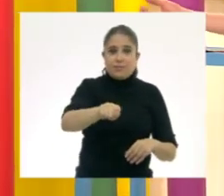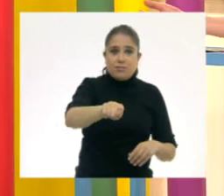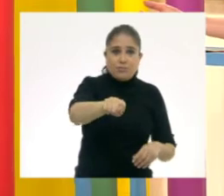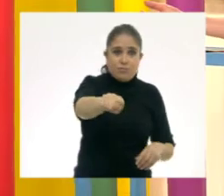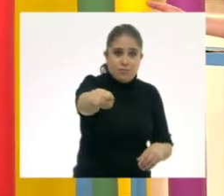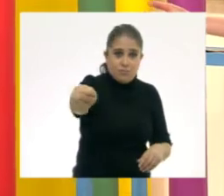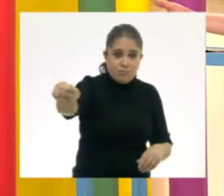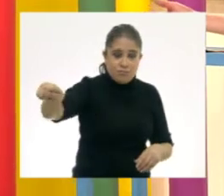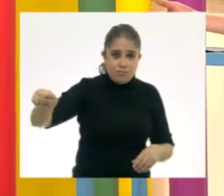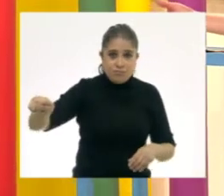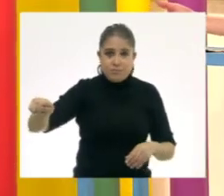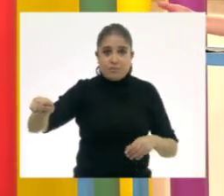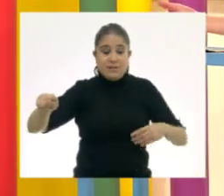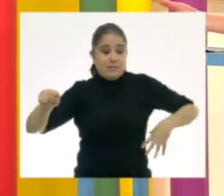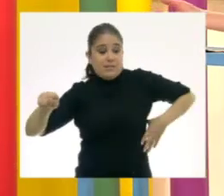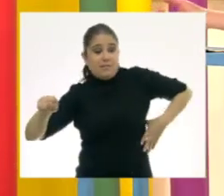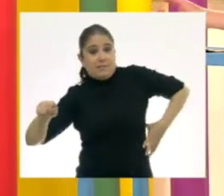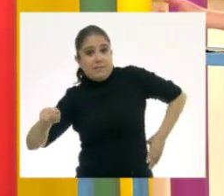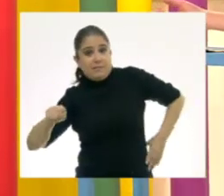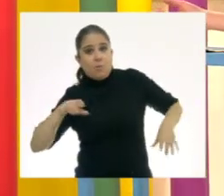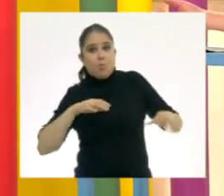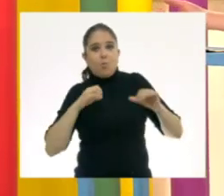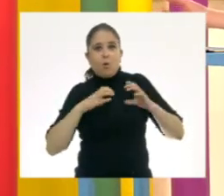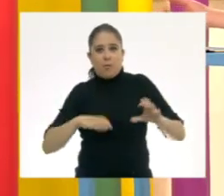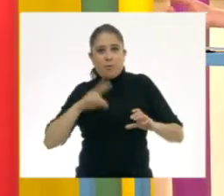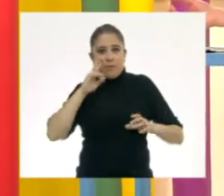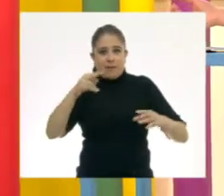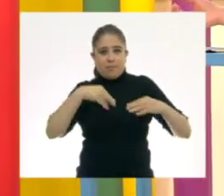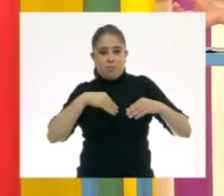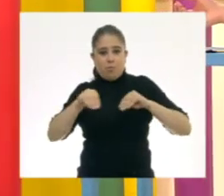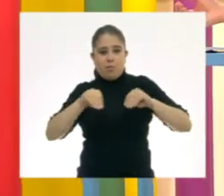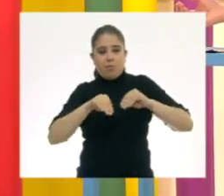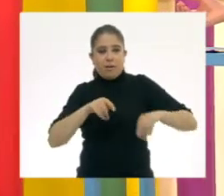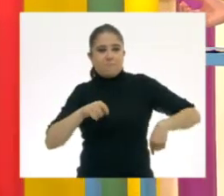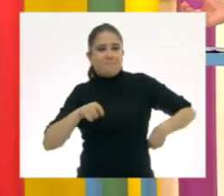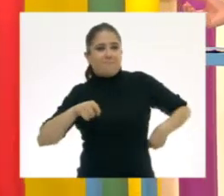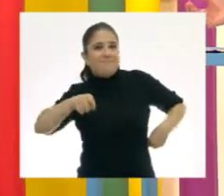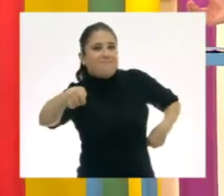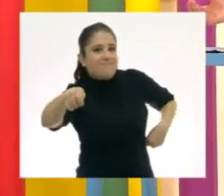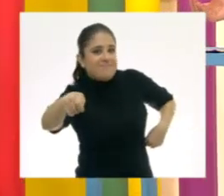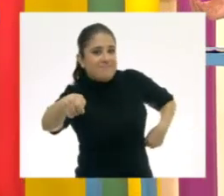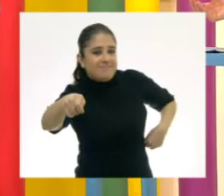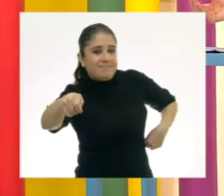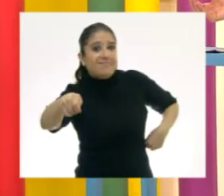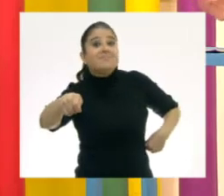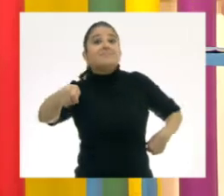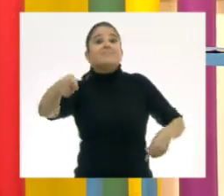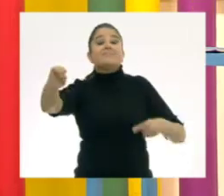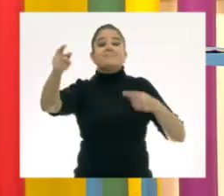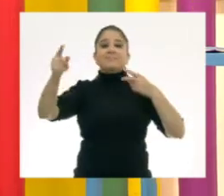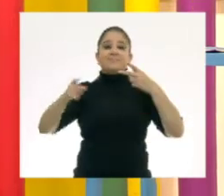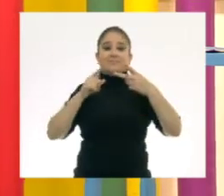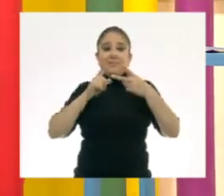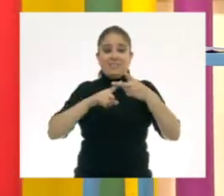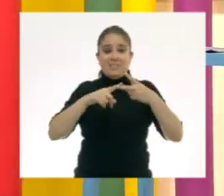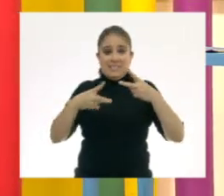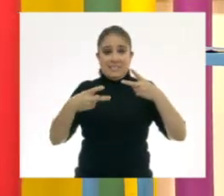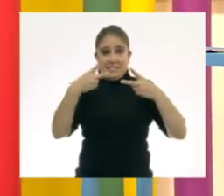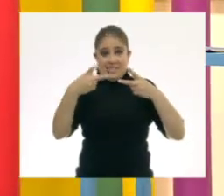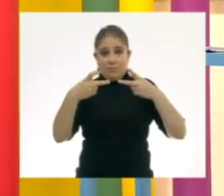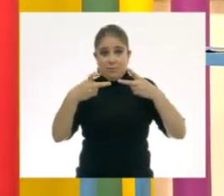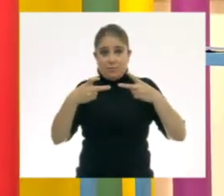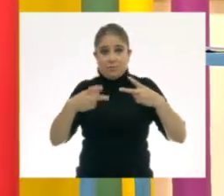estirarse y ya es todo el cuerpo. Exacto. ¿Sí? Todos los músculos que se están haciendo. Uh-huh. Y...